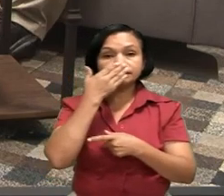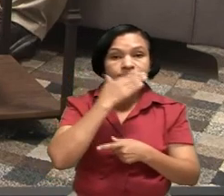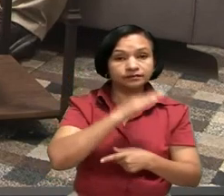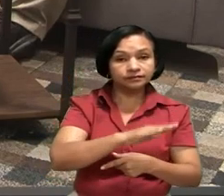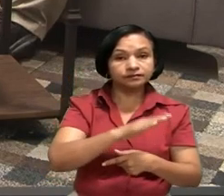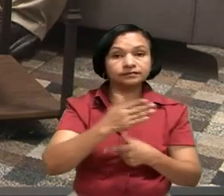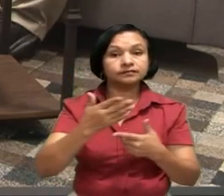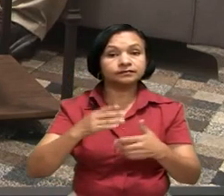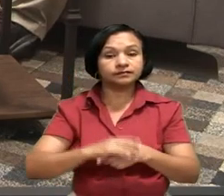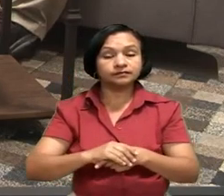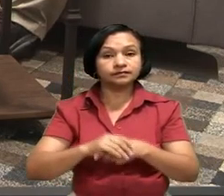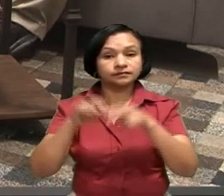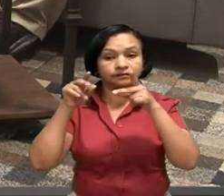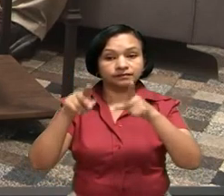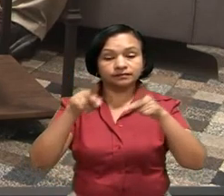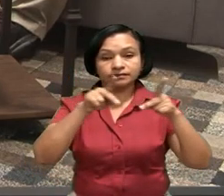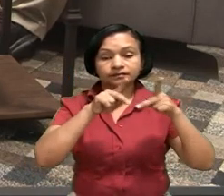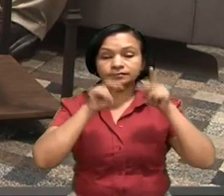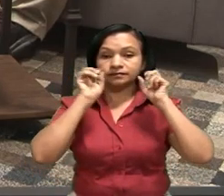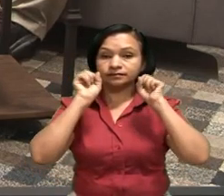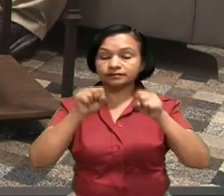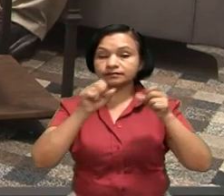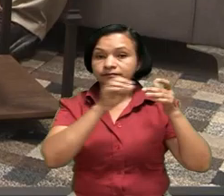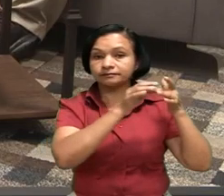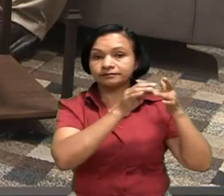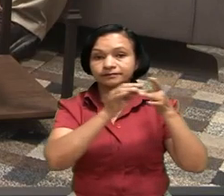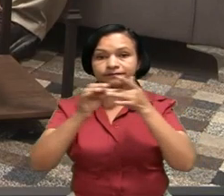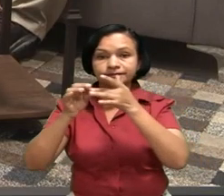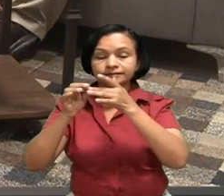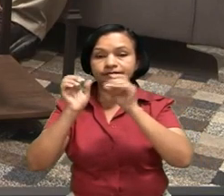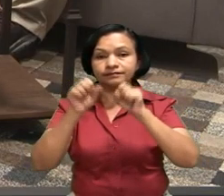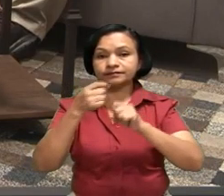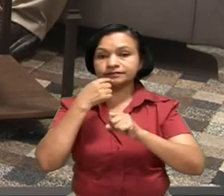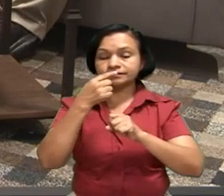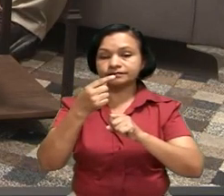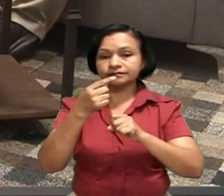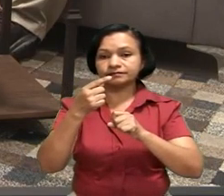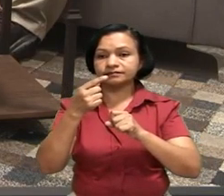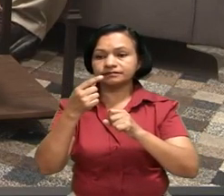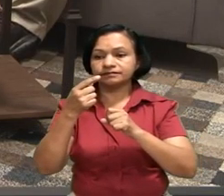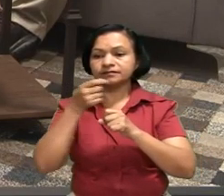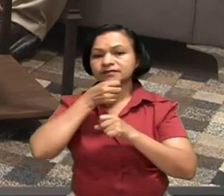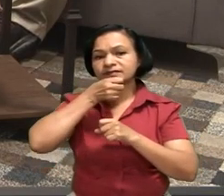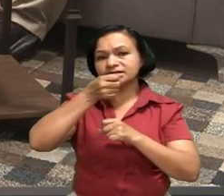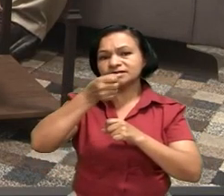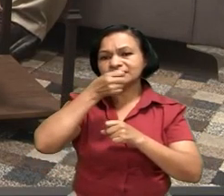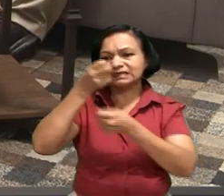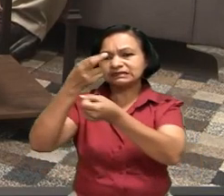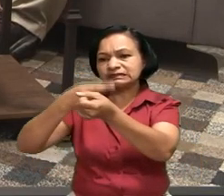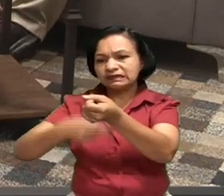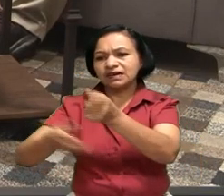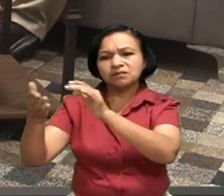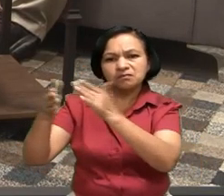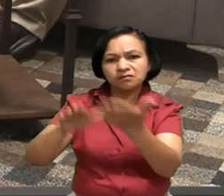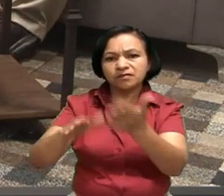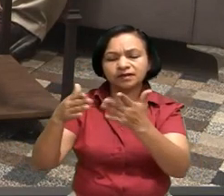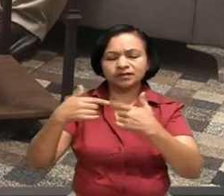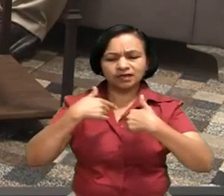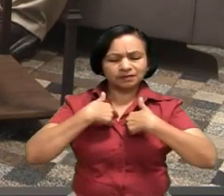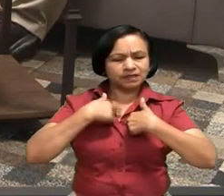hay personas que se pueden especializar digamos en otra 'roja' a mí no particular yo no me